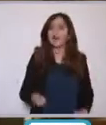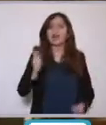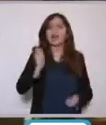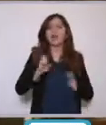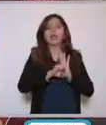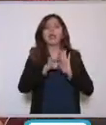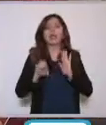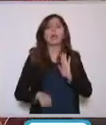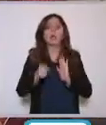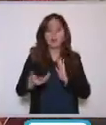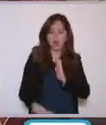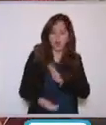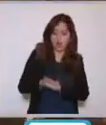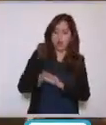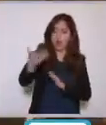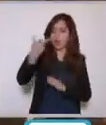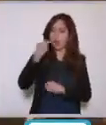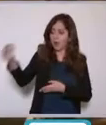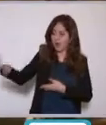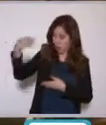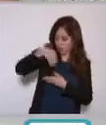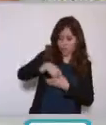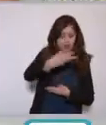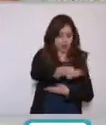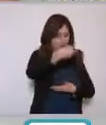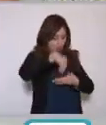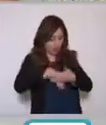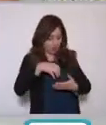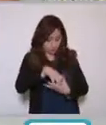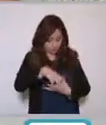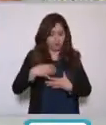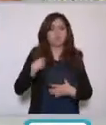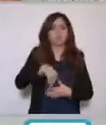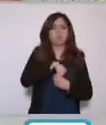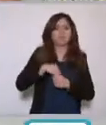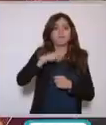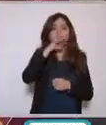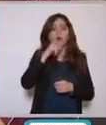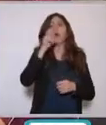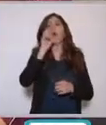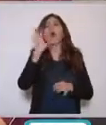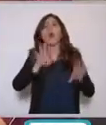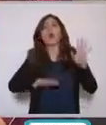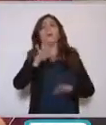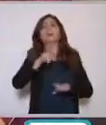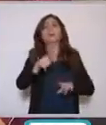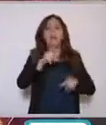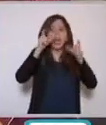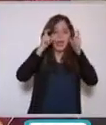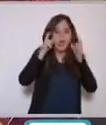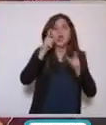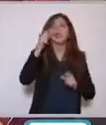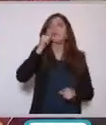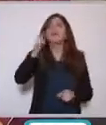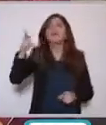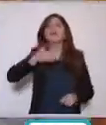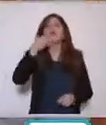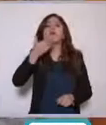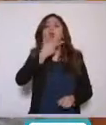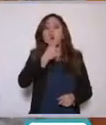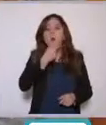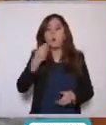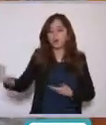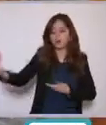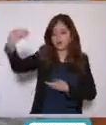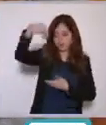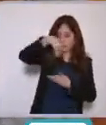cartera, los no sé qué, etcétera, entonces te van a guardar un montón de cosas. Los Las llaves del lentes, coche, los los lentes, la las cartera llaves, típica. la cartera y tú. Entonces, hombres, sean